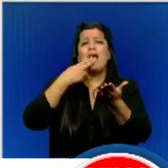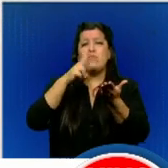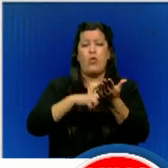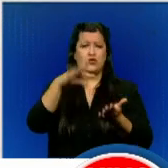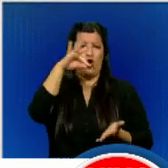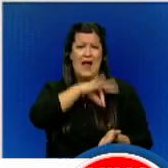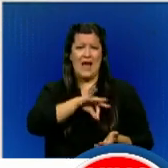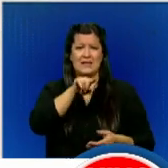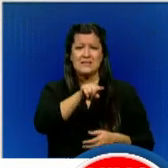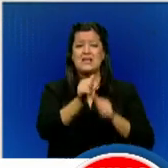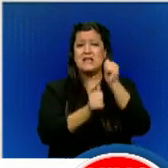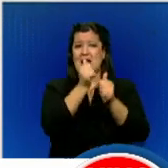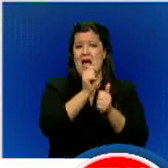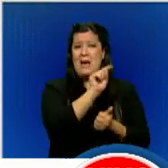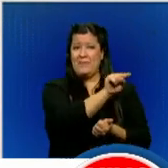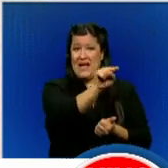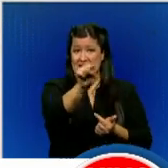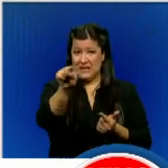de las empresas